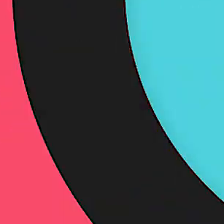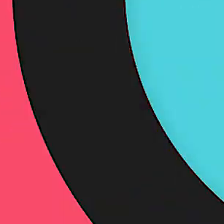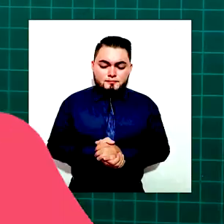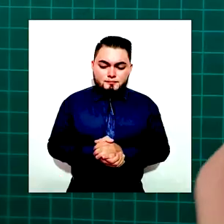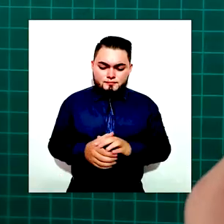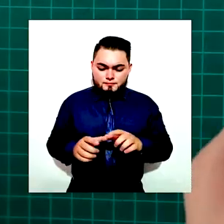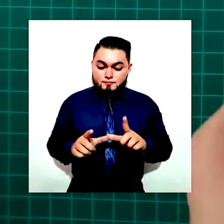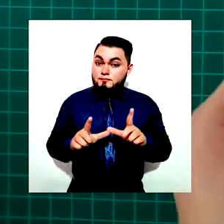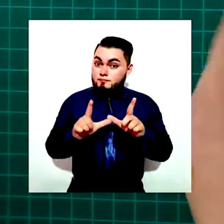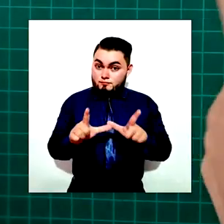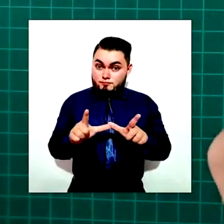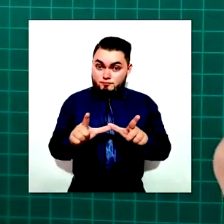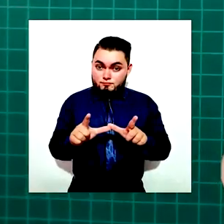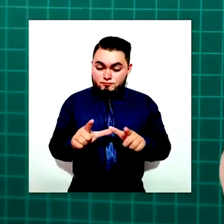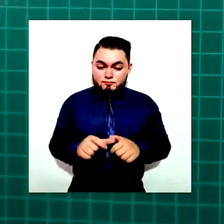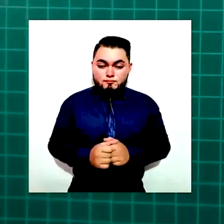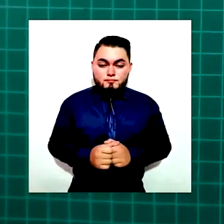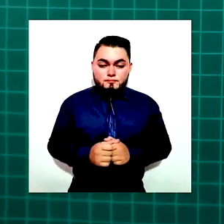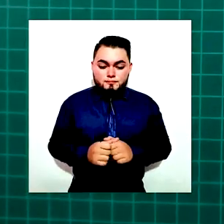Toma un cuadro de papel bond,